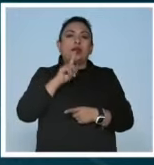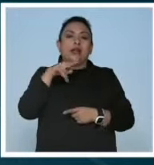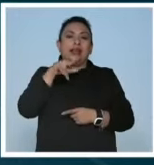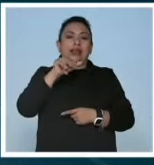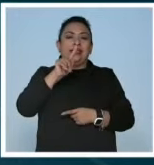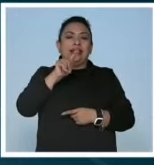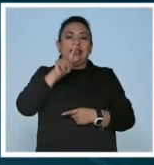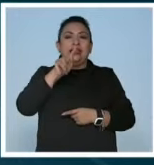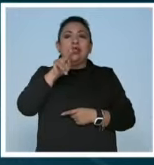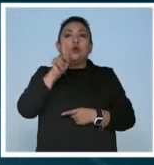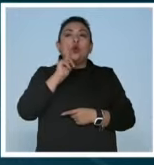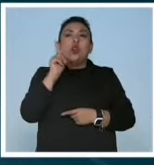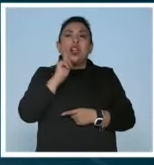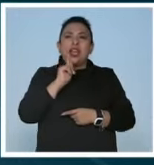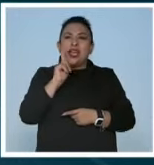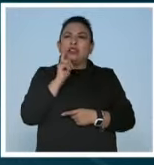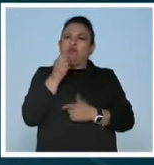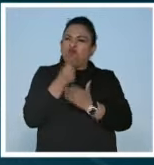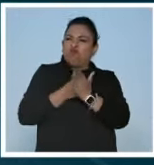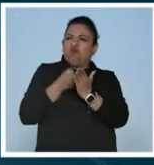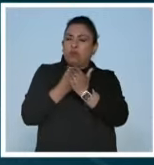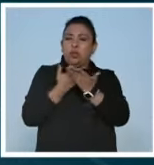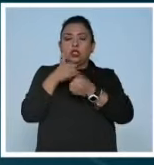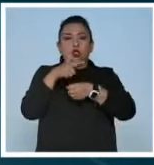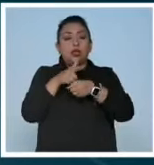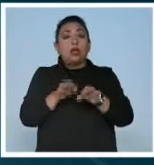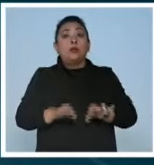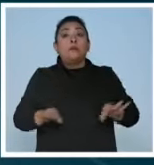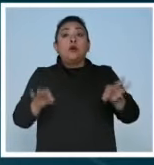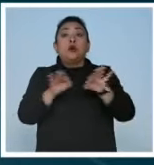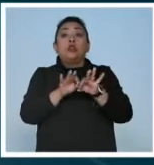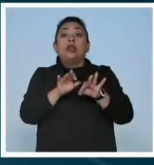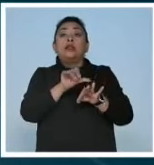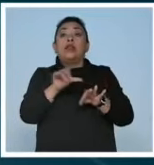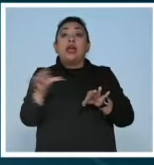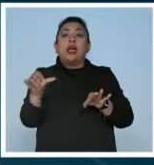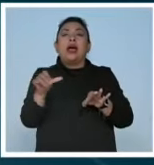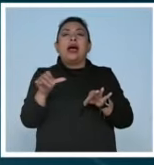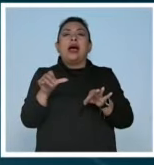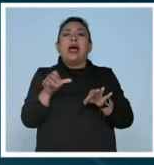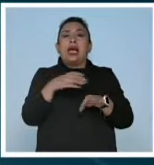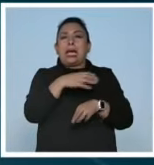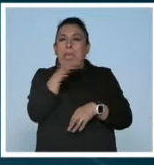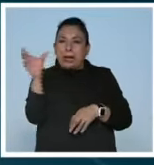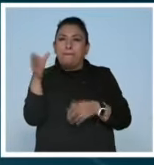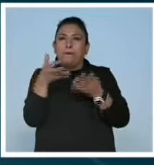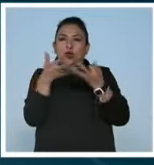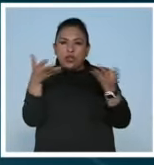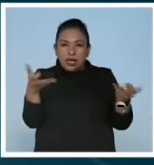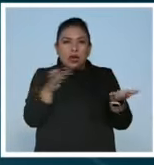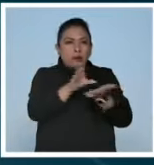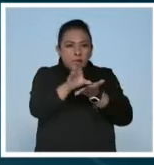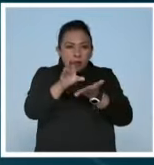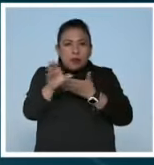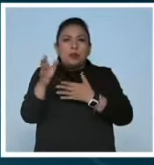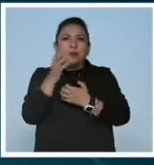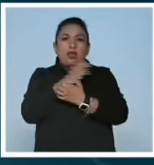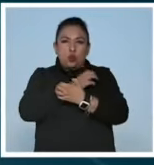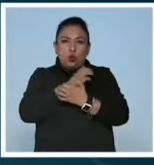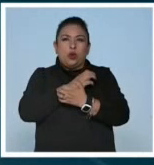Teniza. Ella fue una luchadora social muy importante en lo que fue el reparto agrario y en la educación popular del